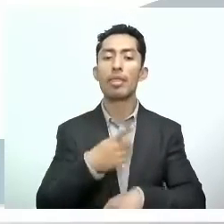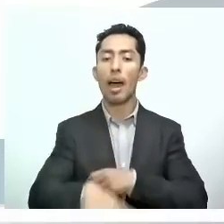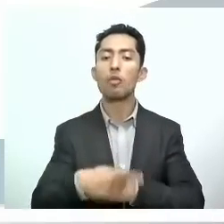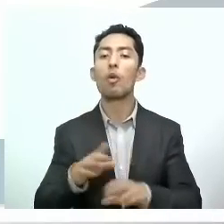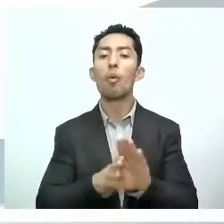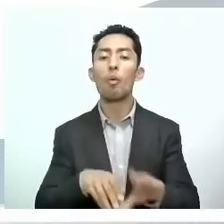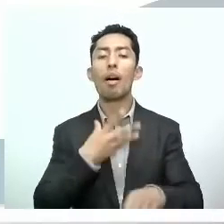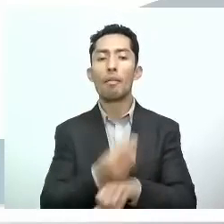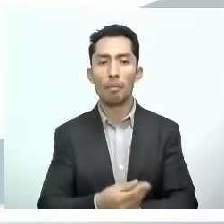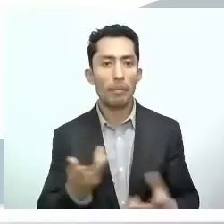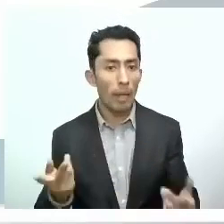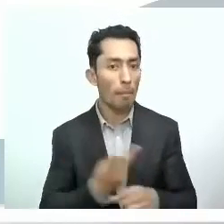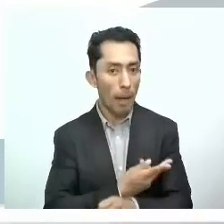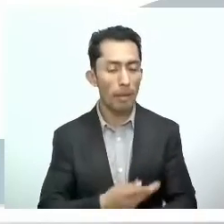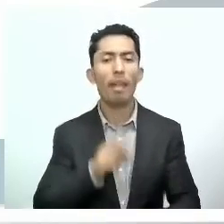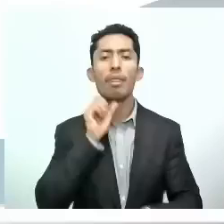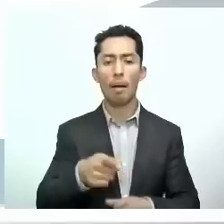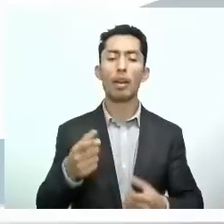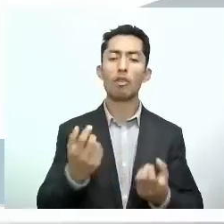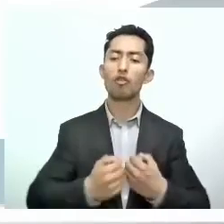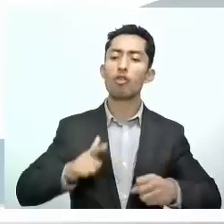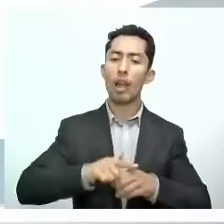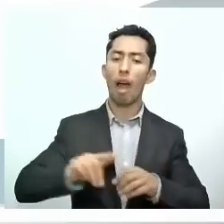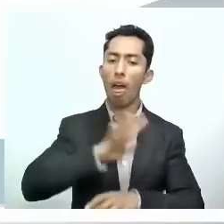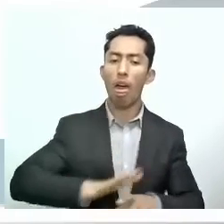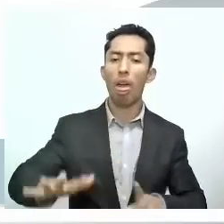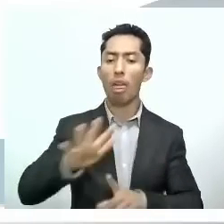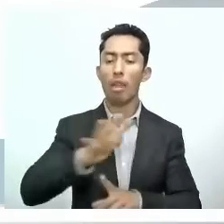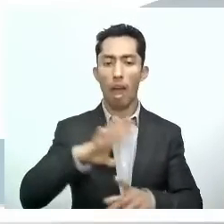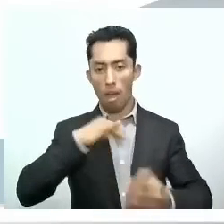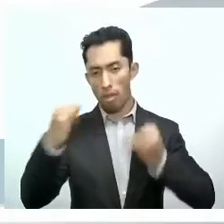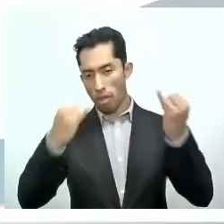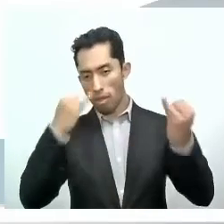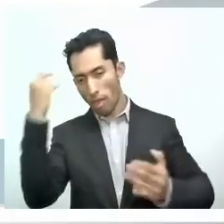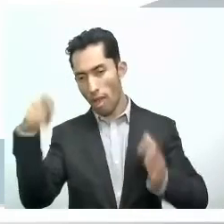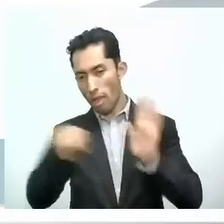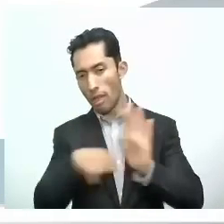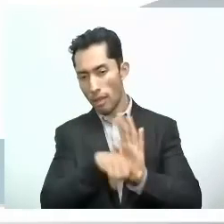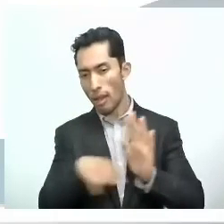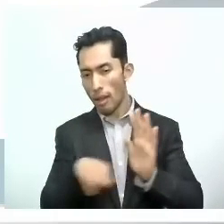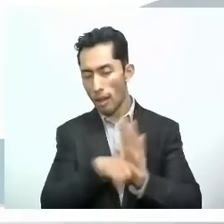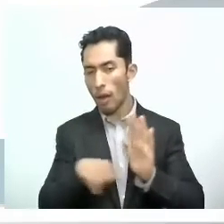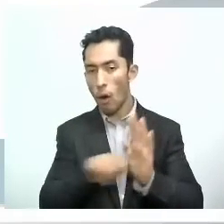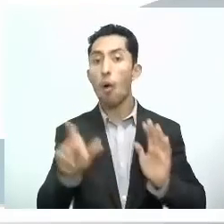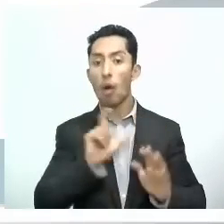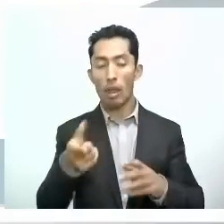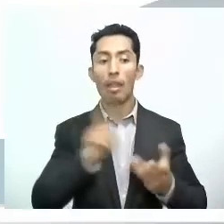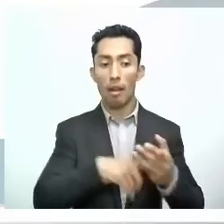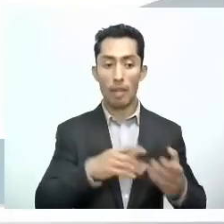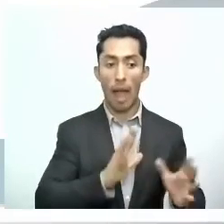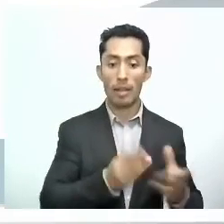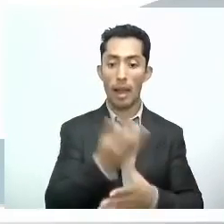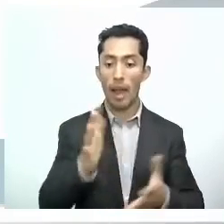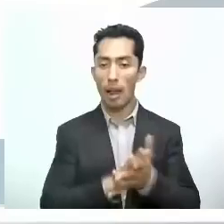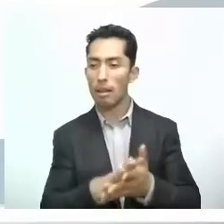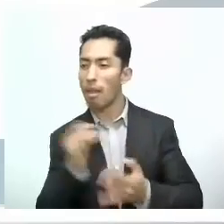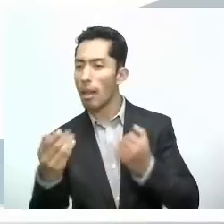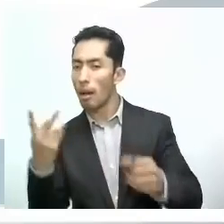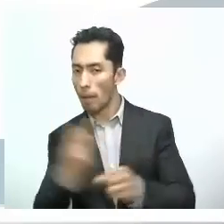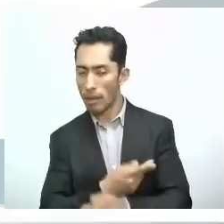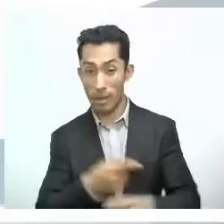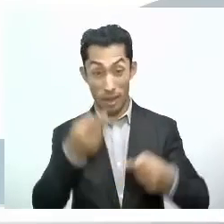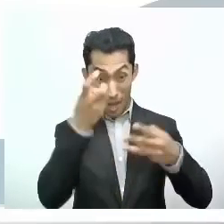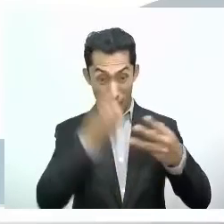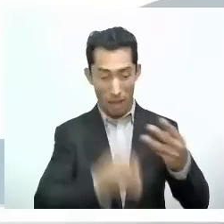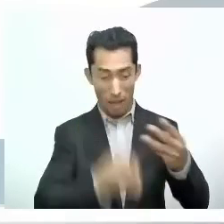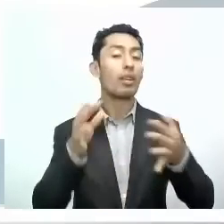con la criminalización social y el estigma que se genera al haber vivido en prisión? Entonces, todo eso es importante y